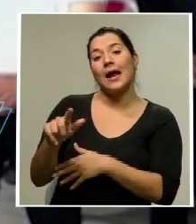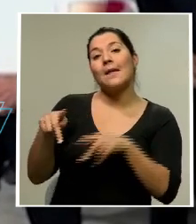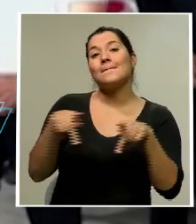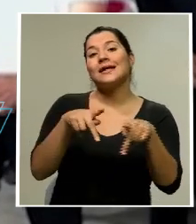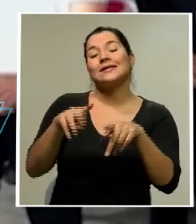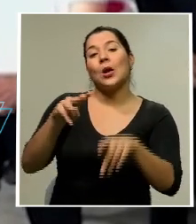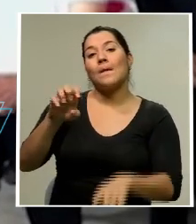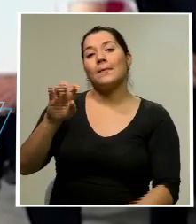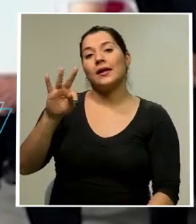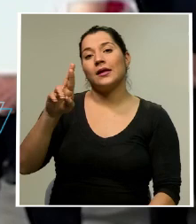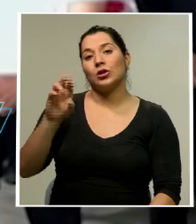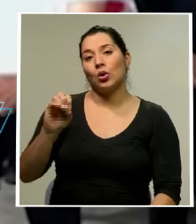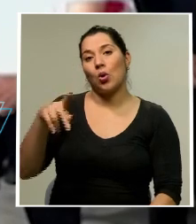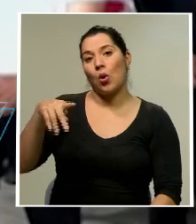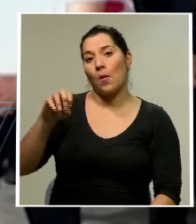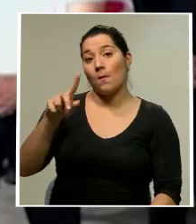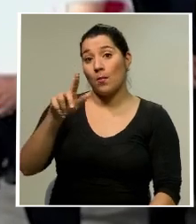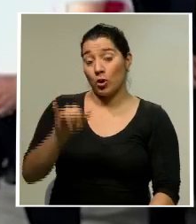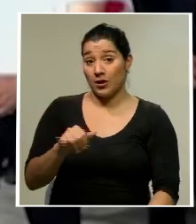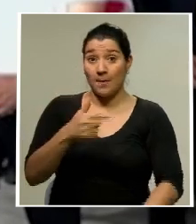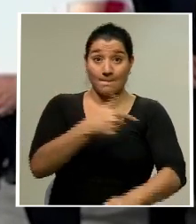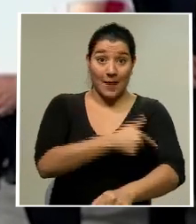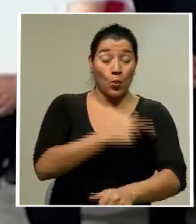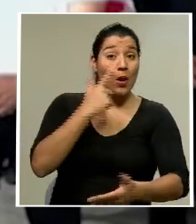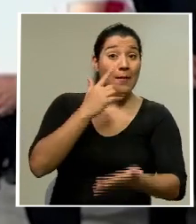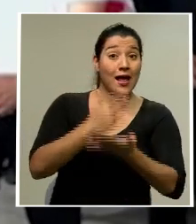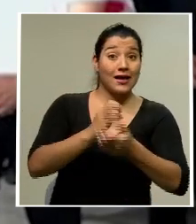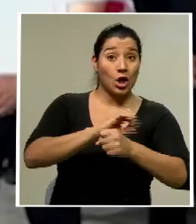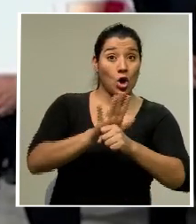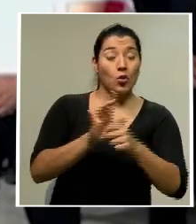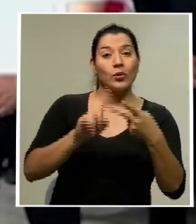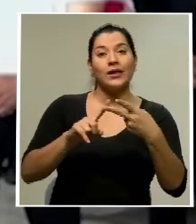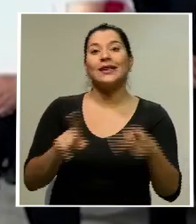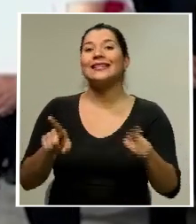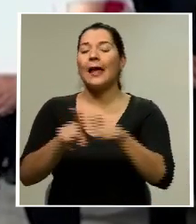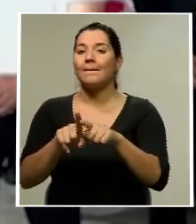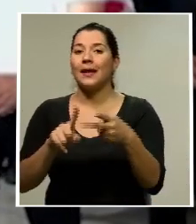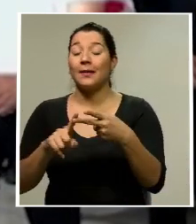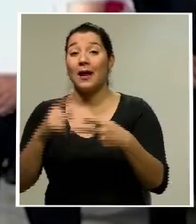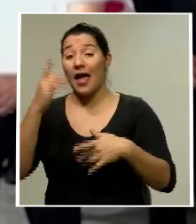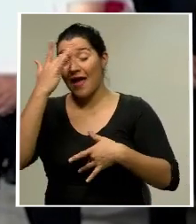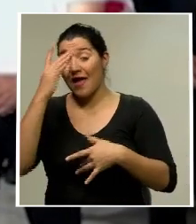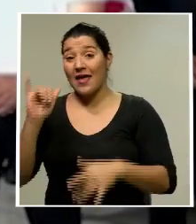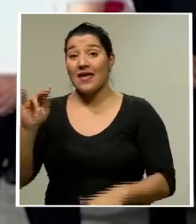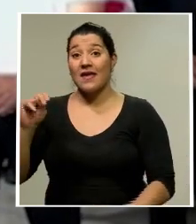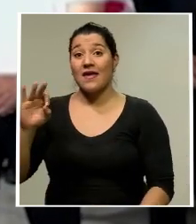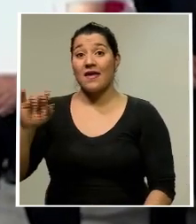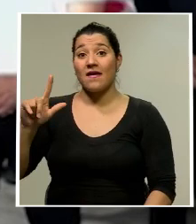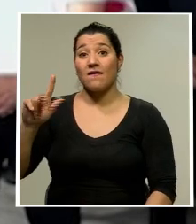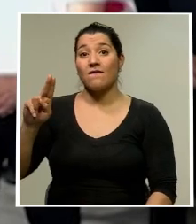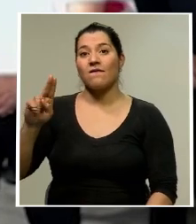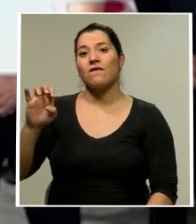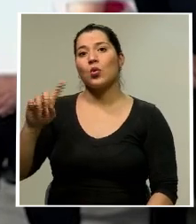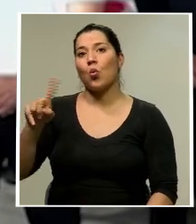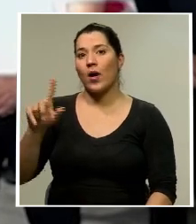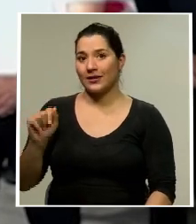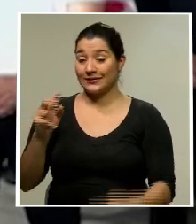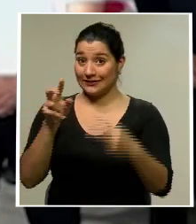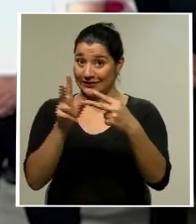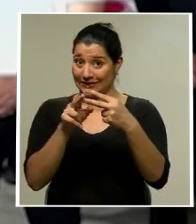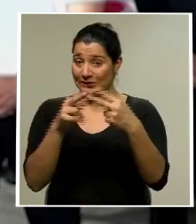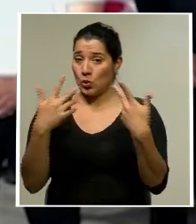se está vacunando para COVID y también se está vacunando para influenza. Ambos son muy, muy